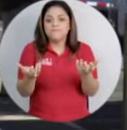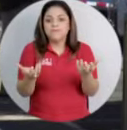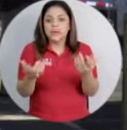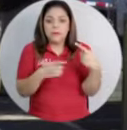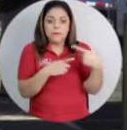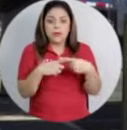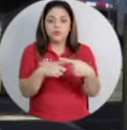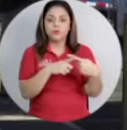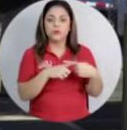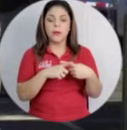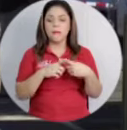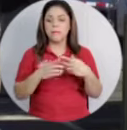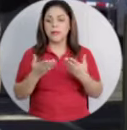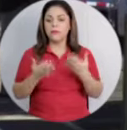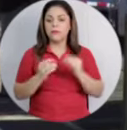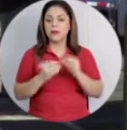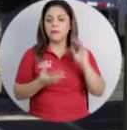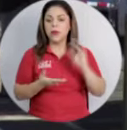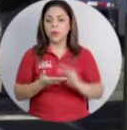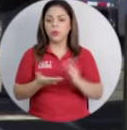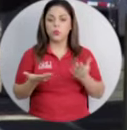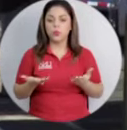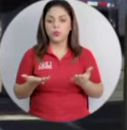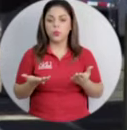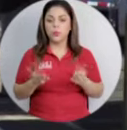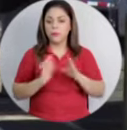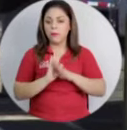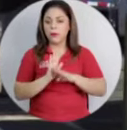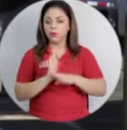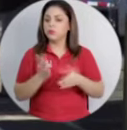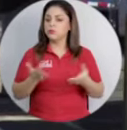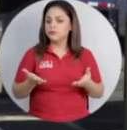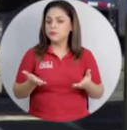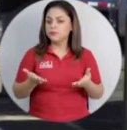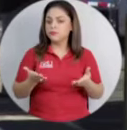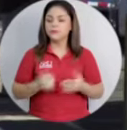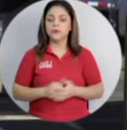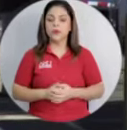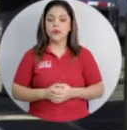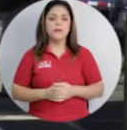usando el carro como decían los demás, yo estoy muy bien. Pero, Mari, seamos honestos,